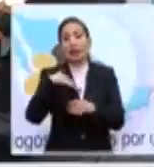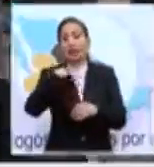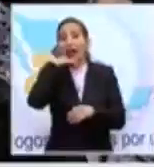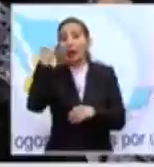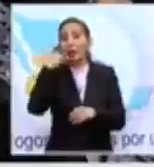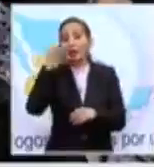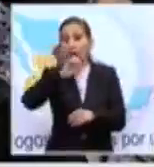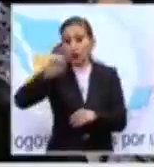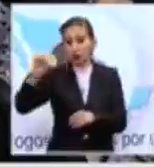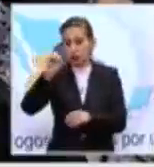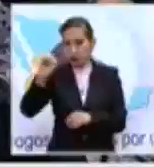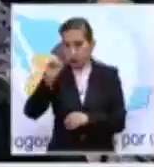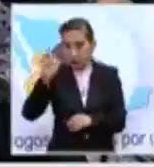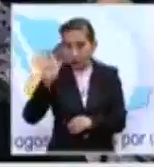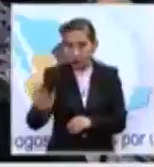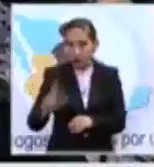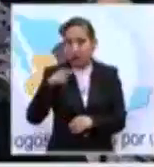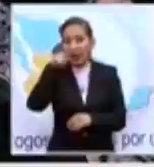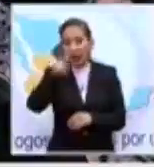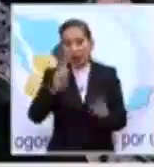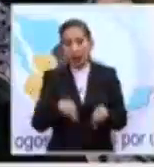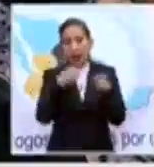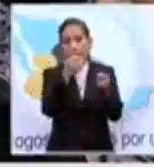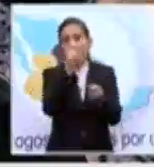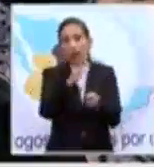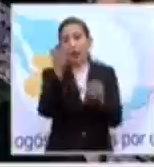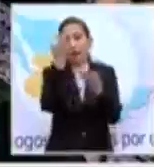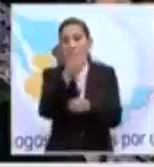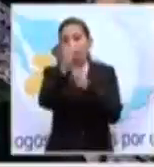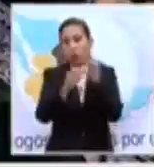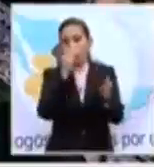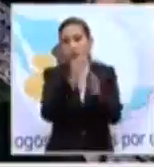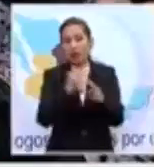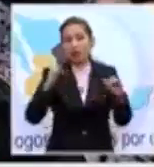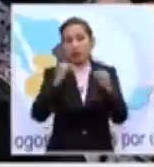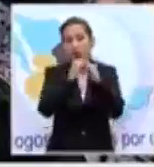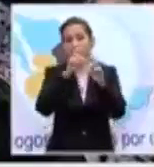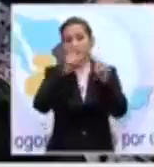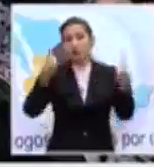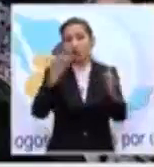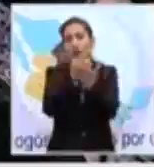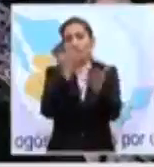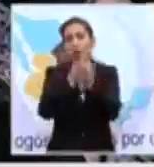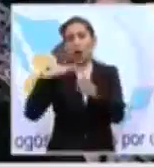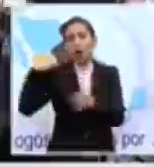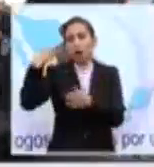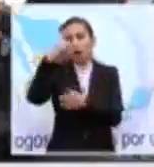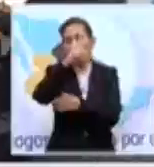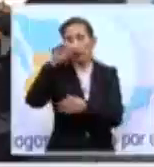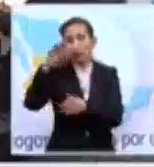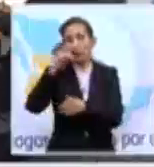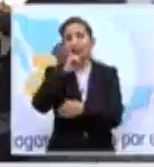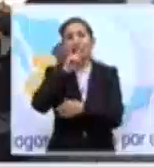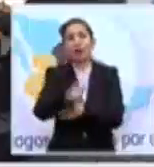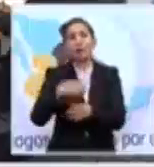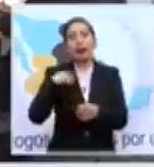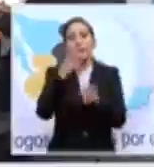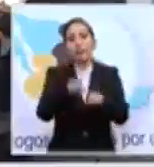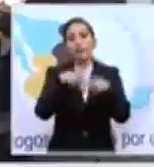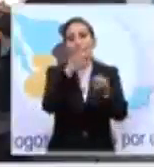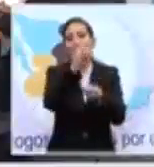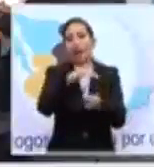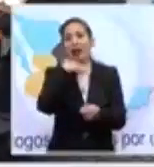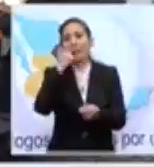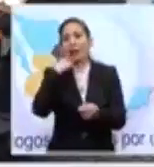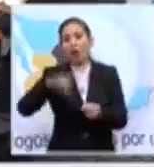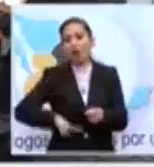Alemania Occidental. Ha sido becaria del Banco Mundial en el Instituto de Desarrollo Económico en Washington, D.C., asimismo becaria del gobierno alemán